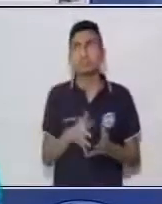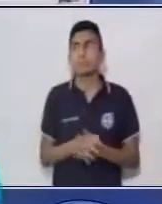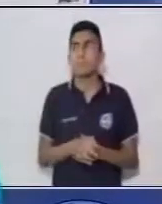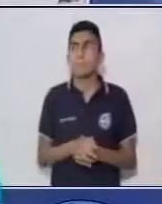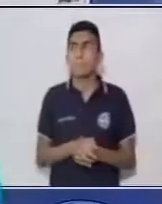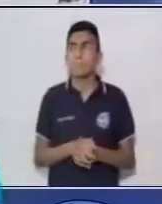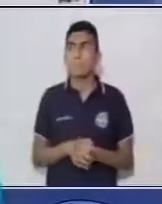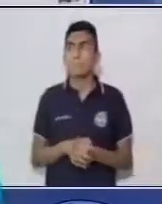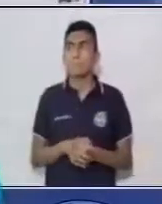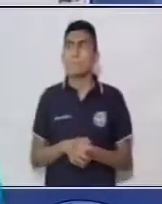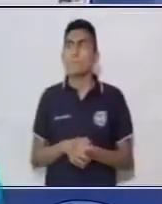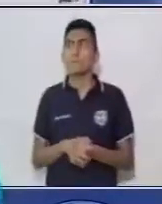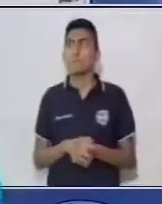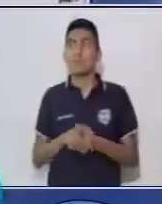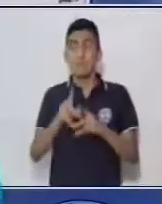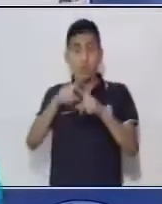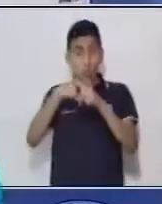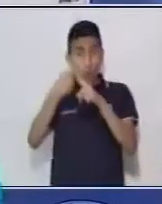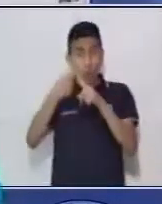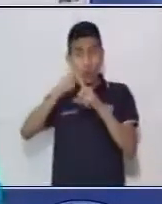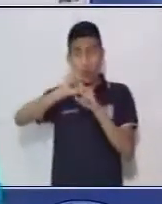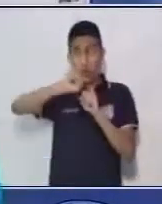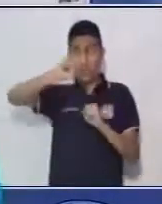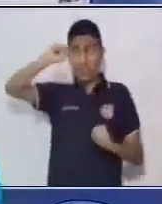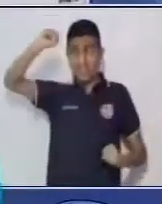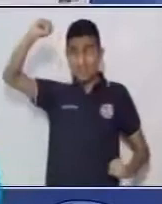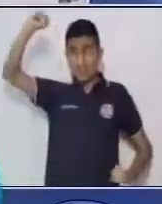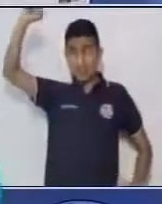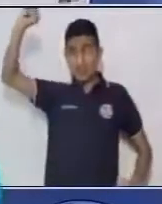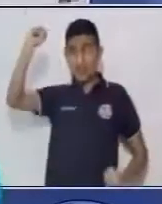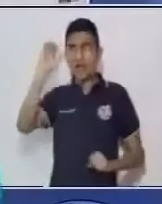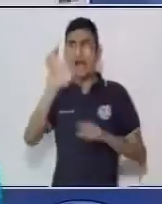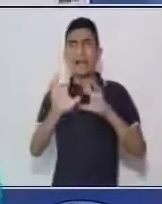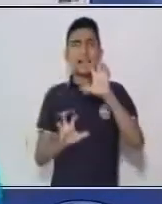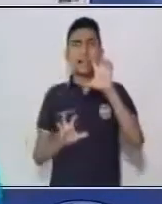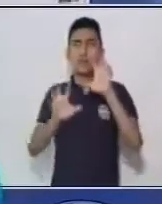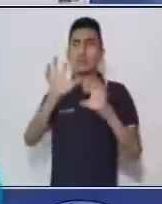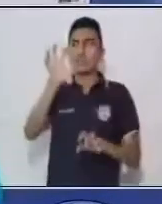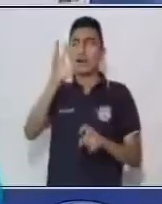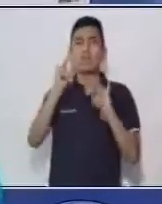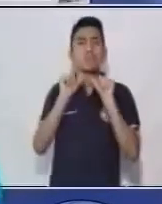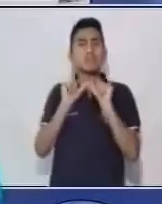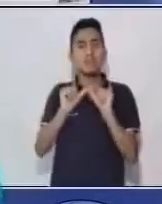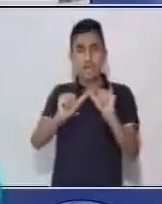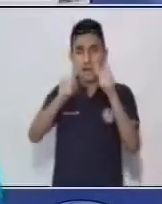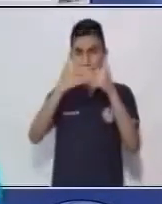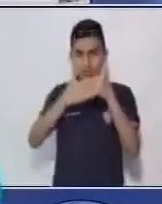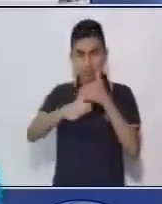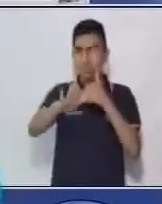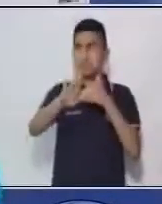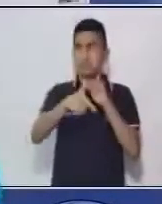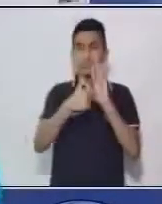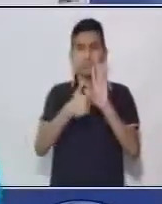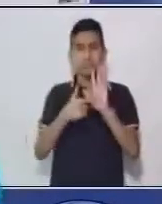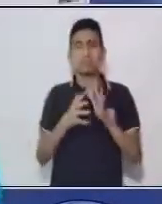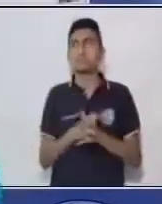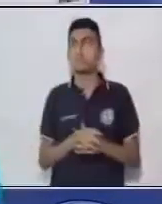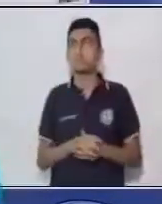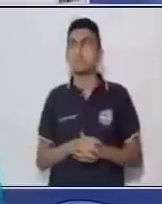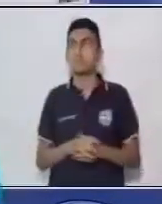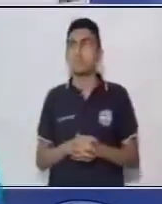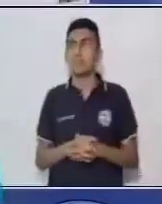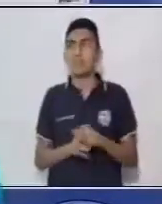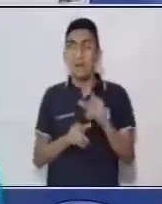Leámoslo nuevamente. Cuando despertó, el dinosaurio todavía estaba allí.